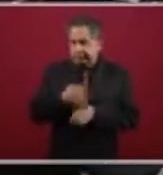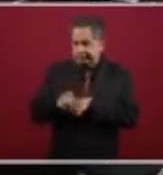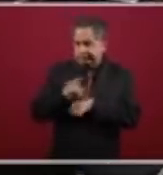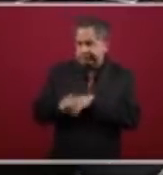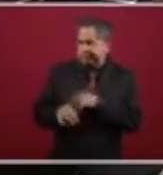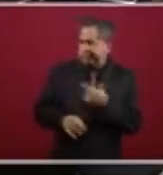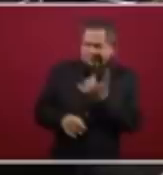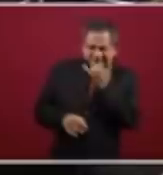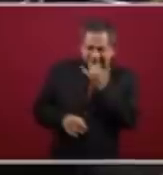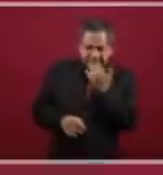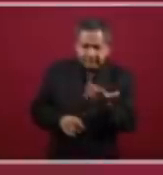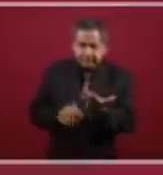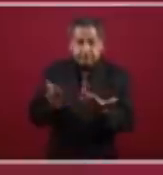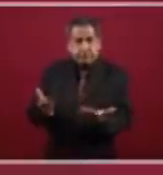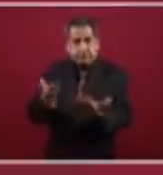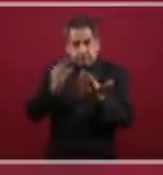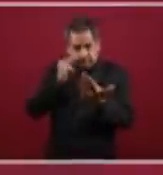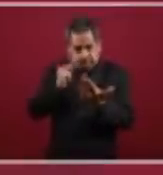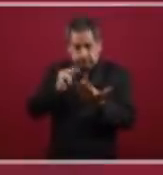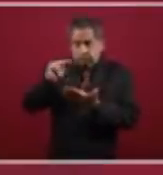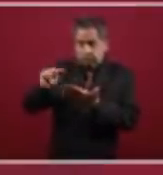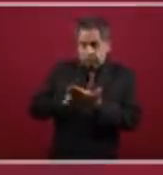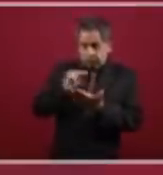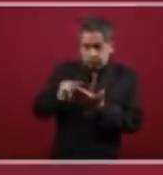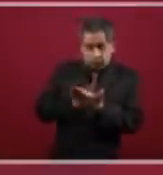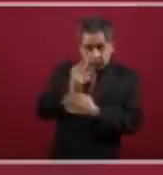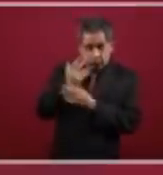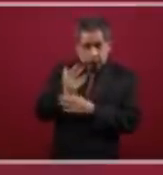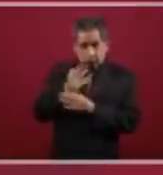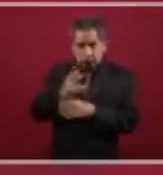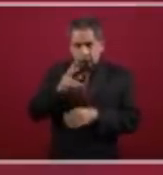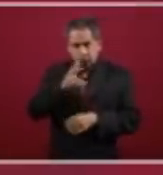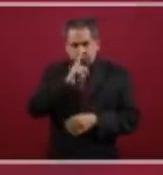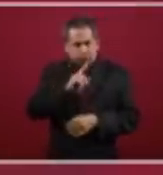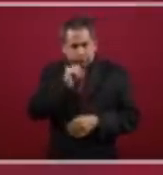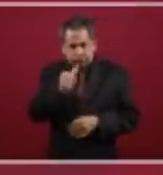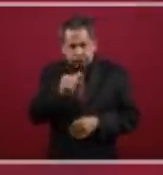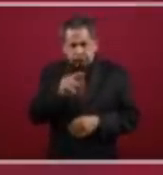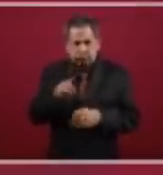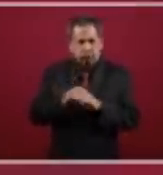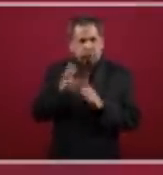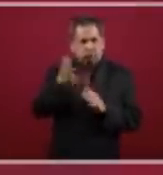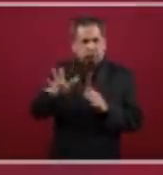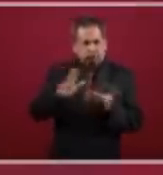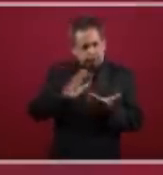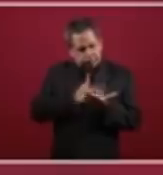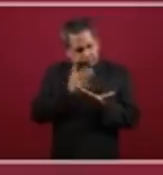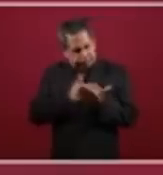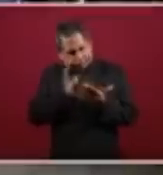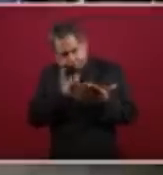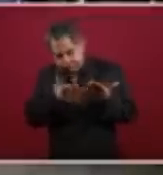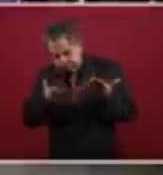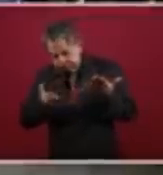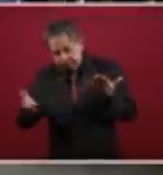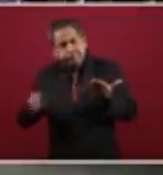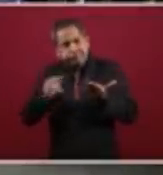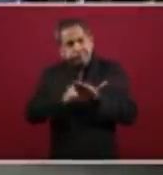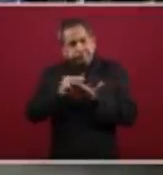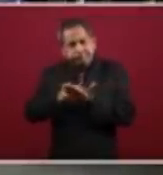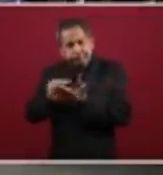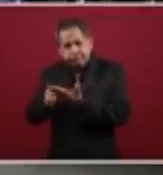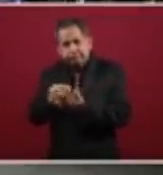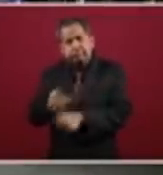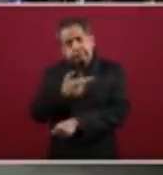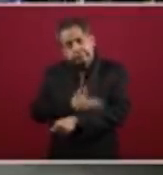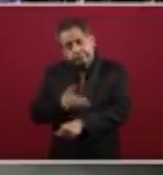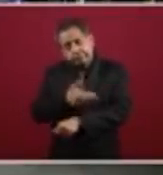mostraron documentos firmados, no le miento, cerca de 10. La tramitología ha